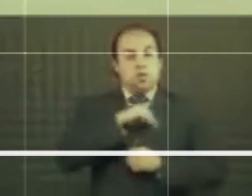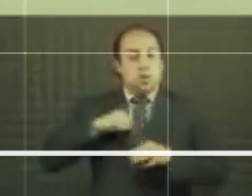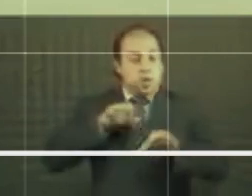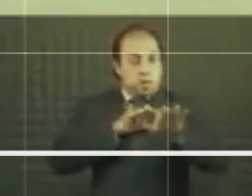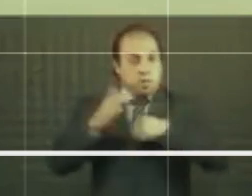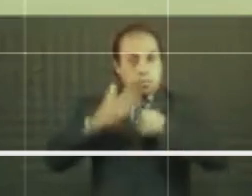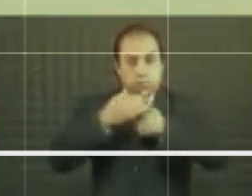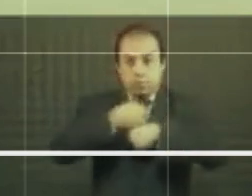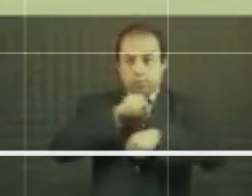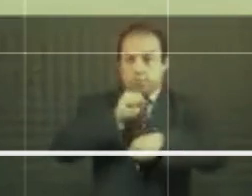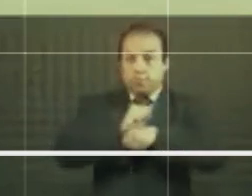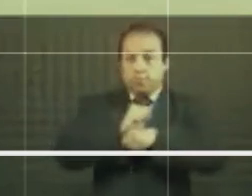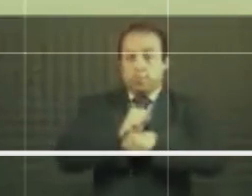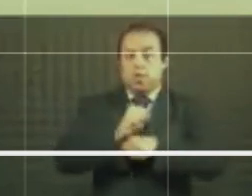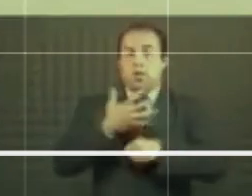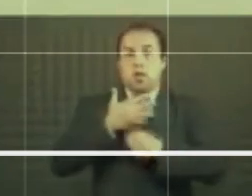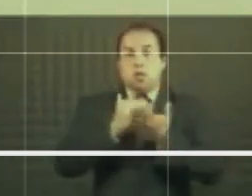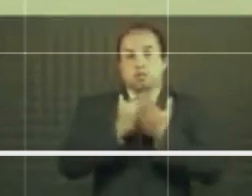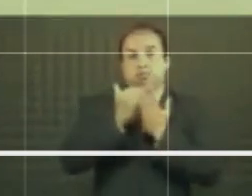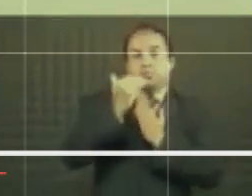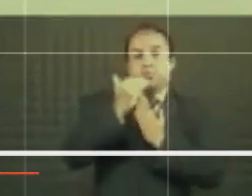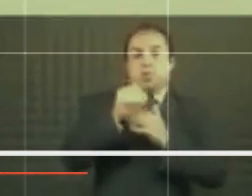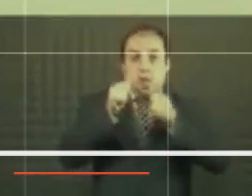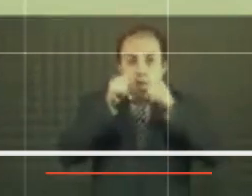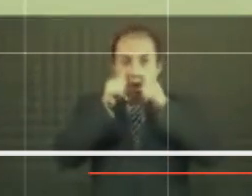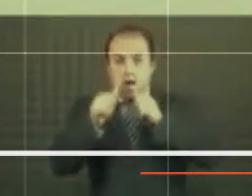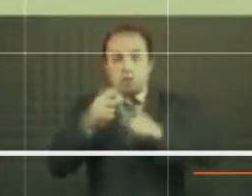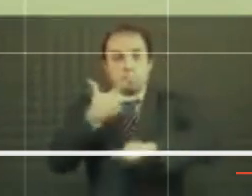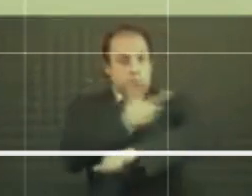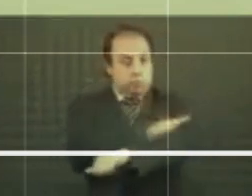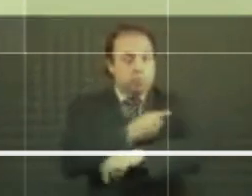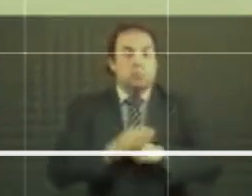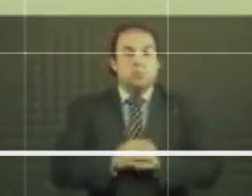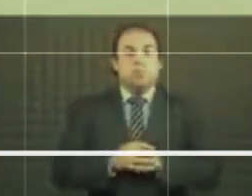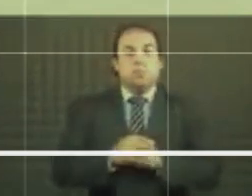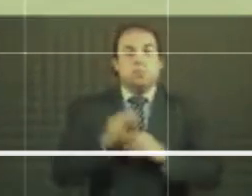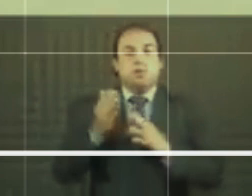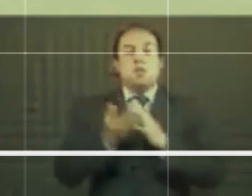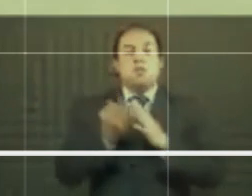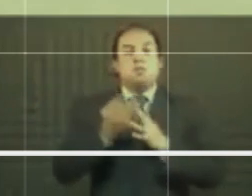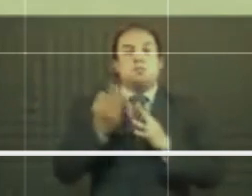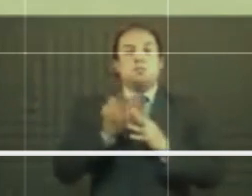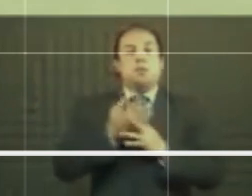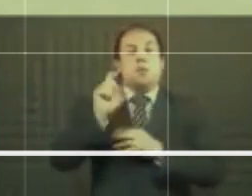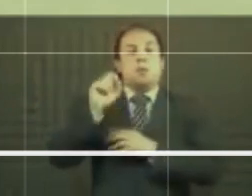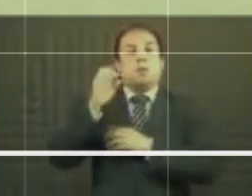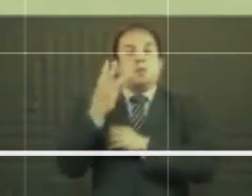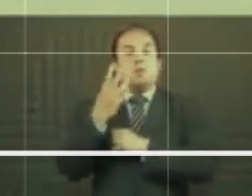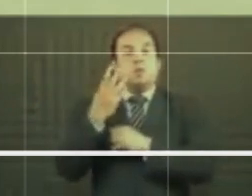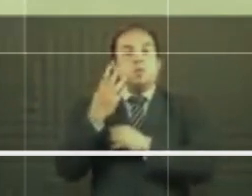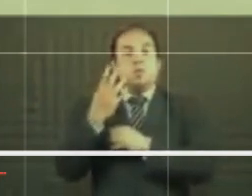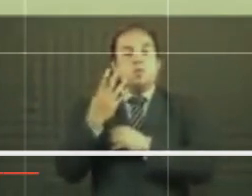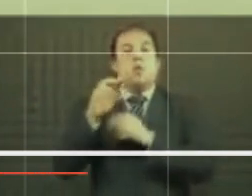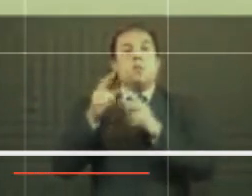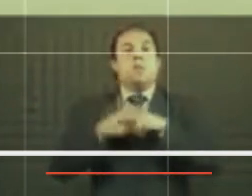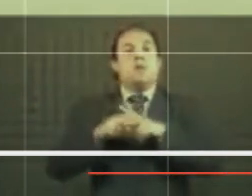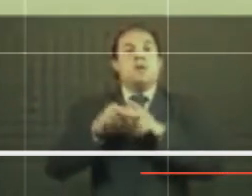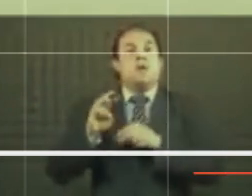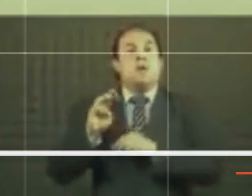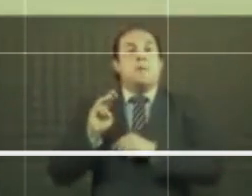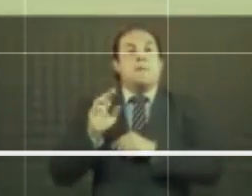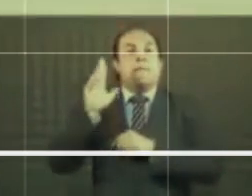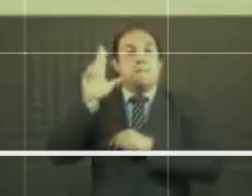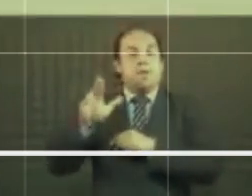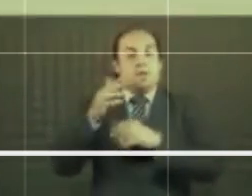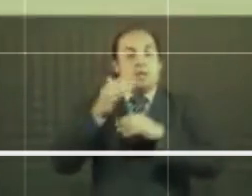trabajar la próxima semana para seguir creciendo estos números de cobertura. En la fase 24, que iniciaría el día martes 10 y terminaría el sábado 14 de